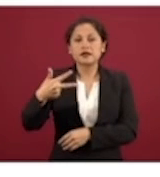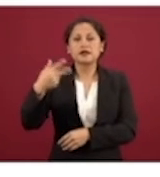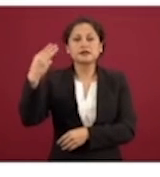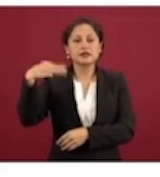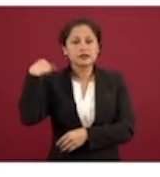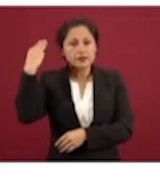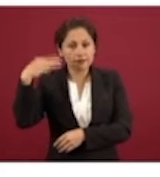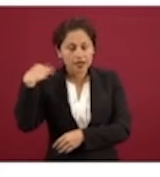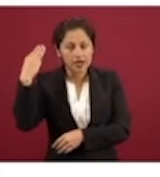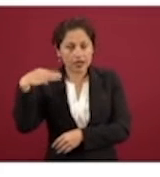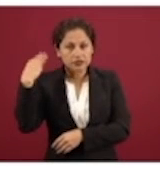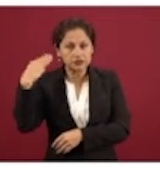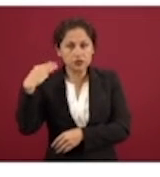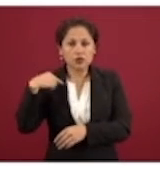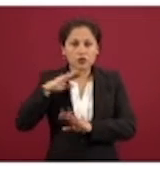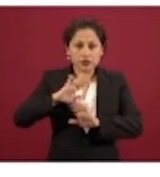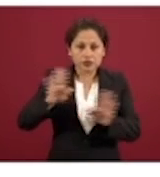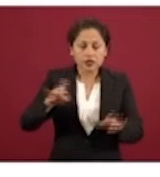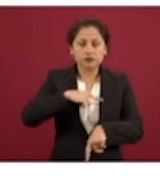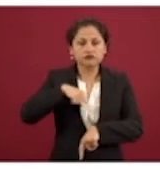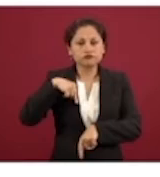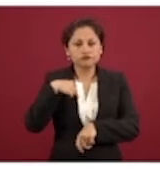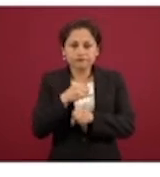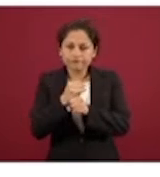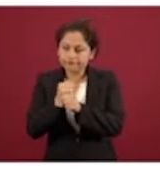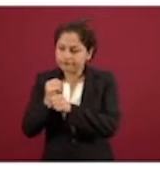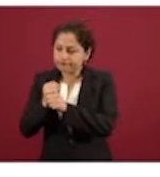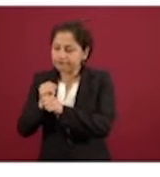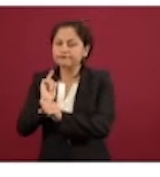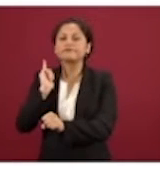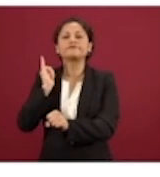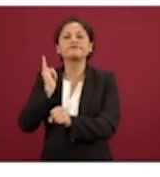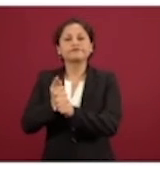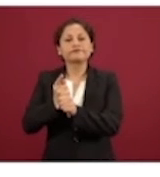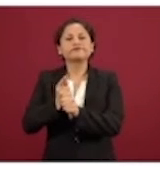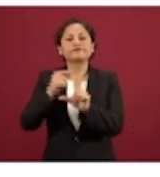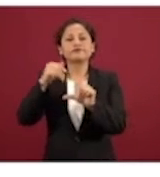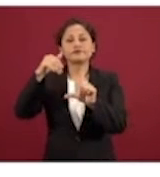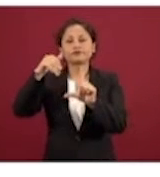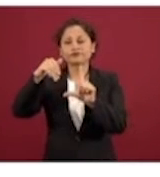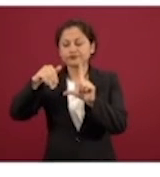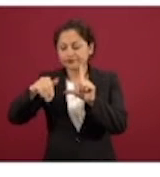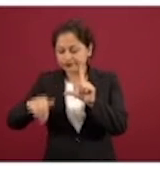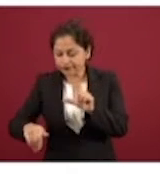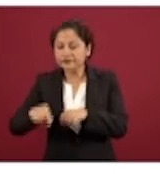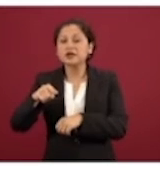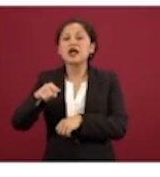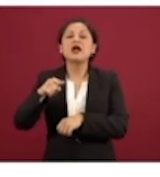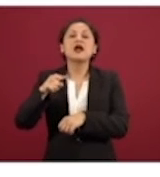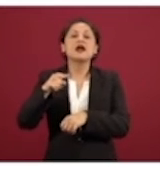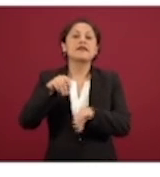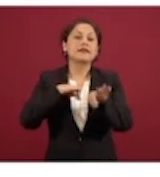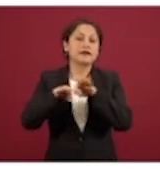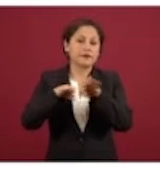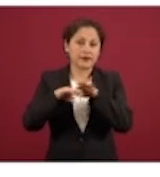a ubicar una caída en el empleo formal e